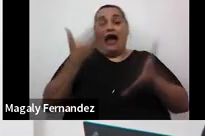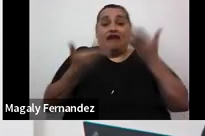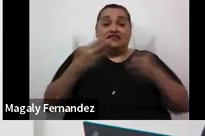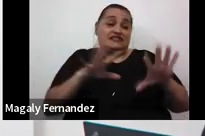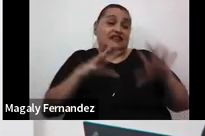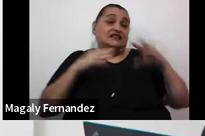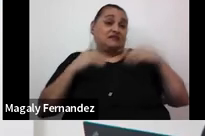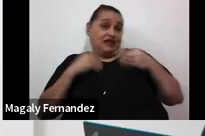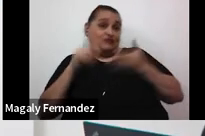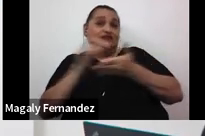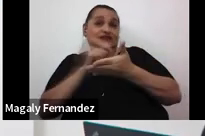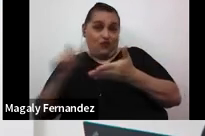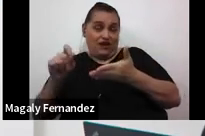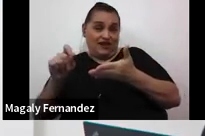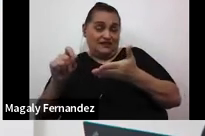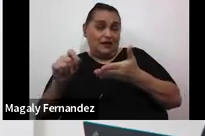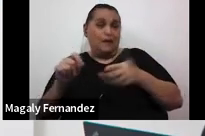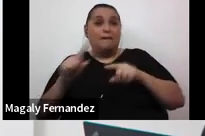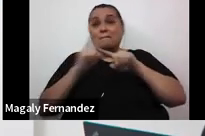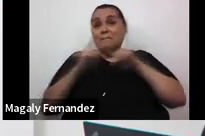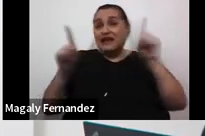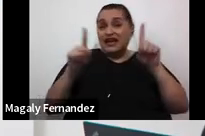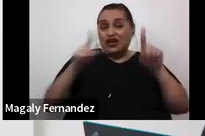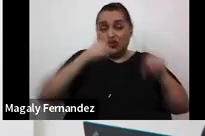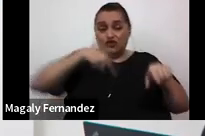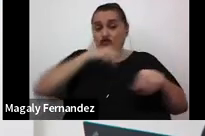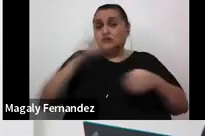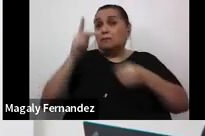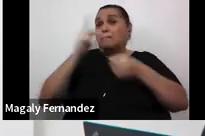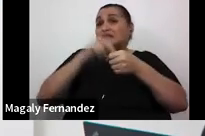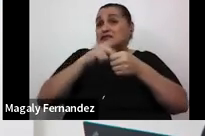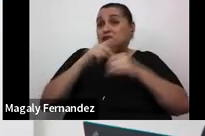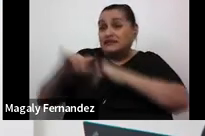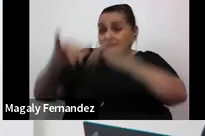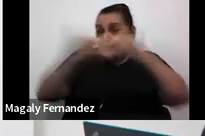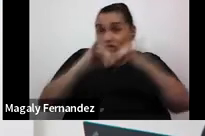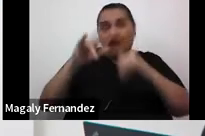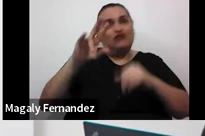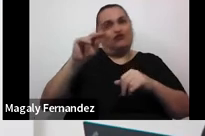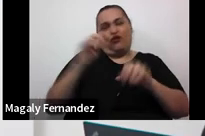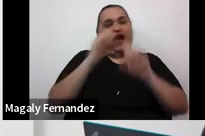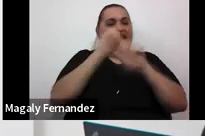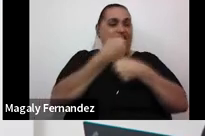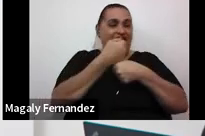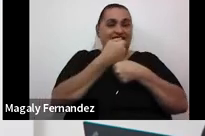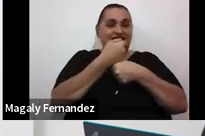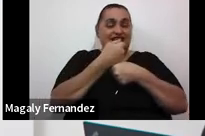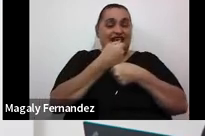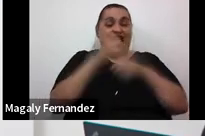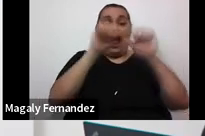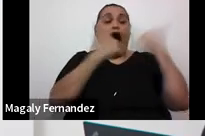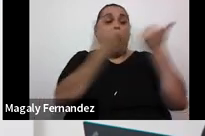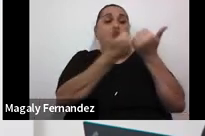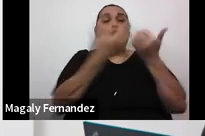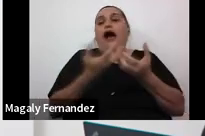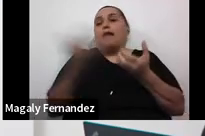en escuelas pero no no éramos participantes como los demás niños hacían escuelas Perdón aulas por aparte